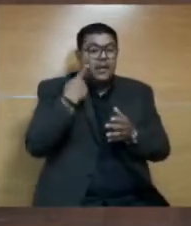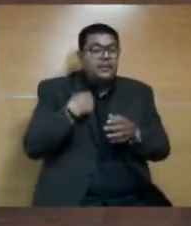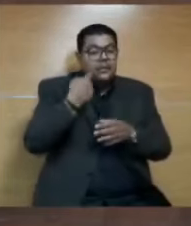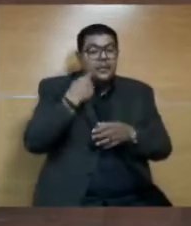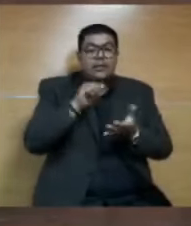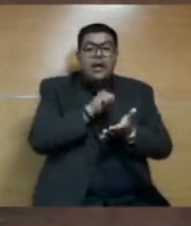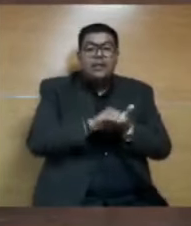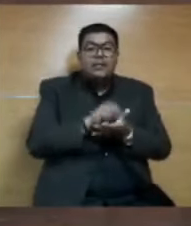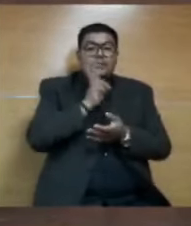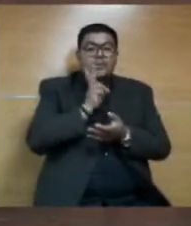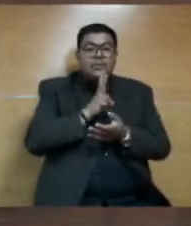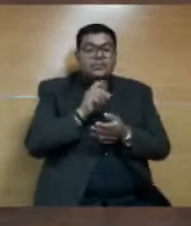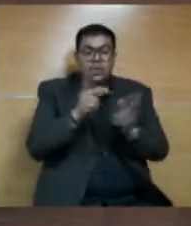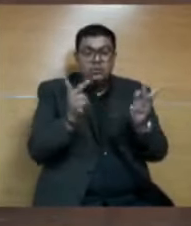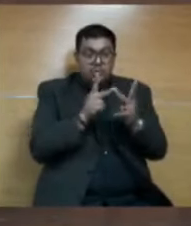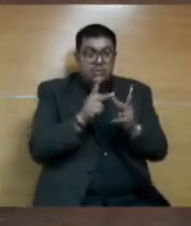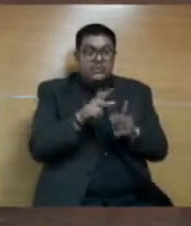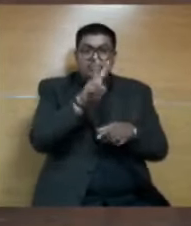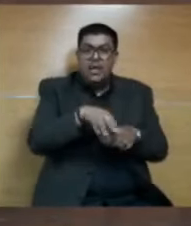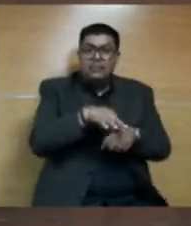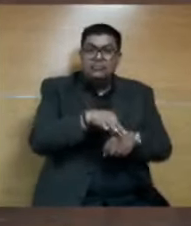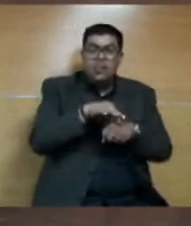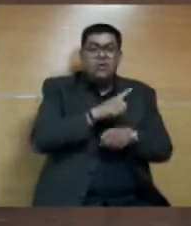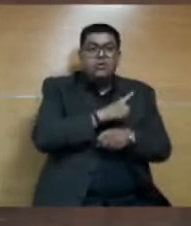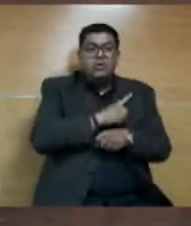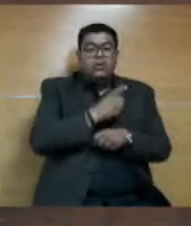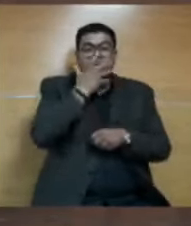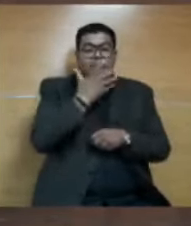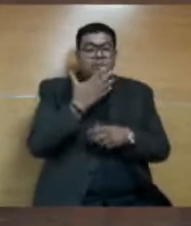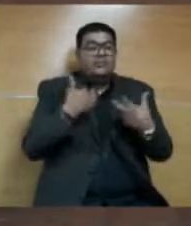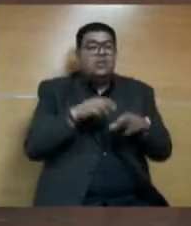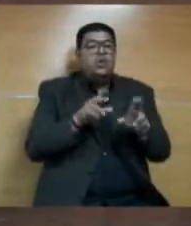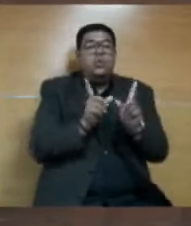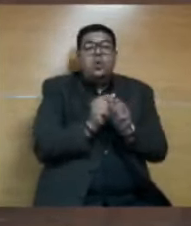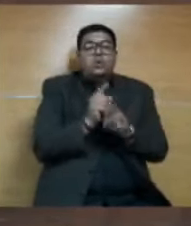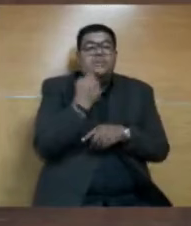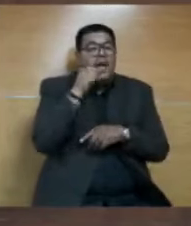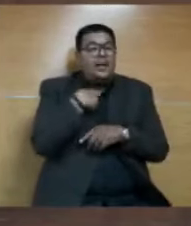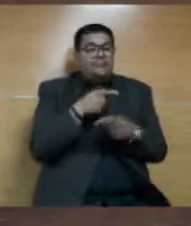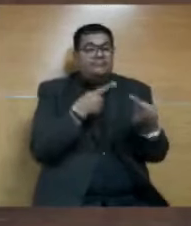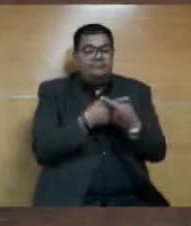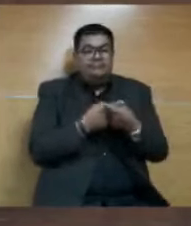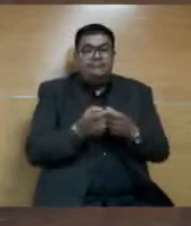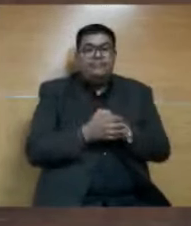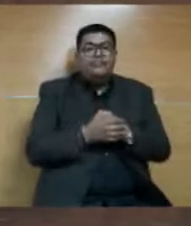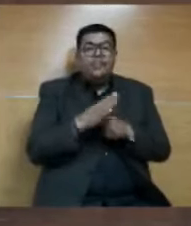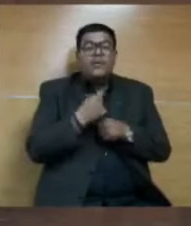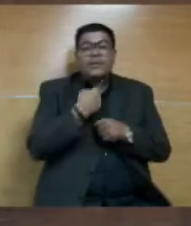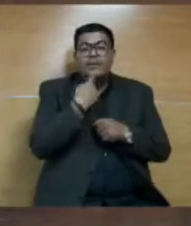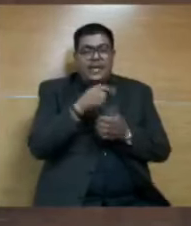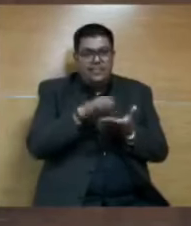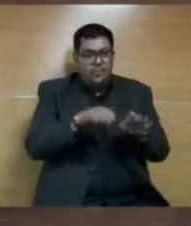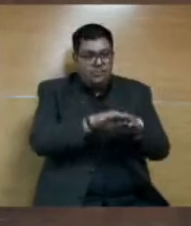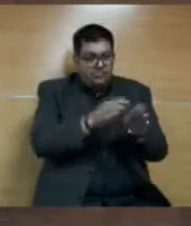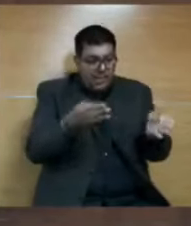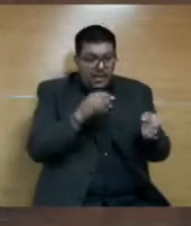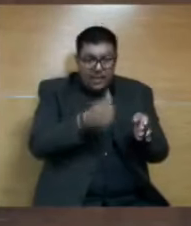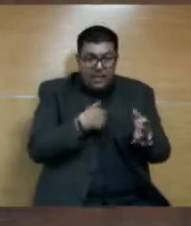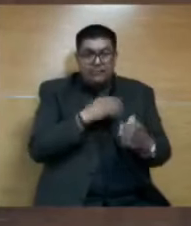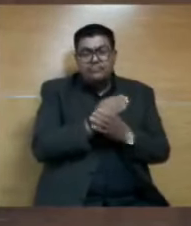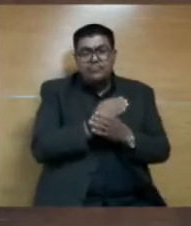a los datos que corresponden con la realidad y no al mero dato formal y representativo contrario a ella, en razón de que de no hacerlo